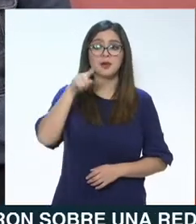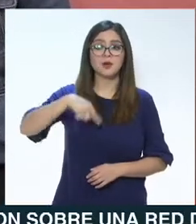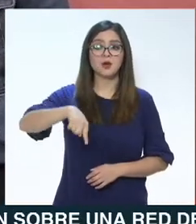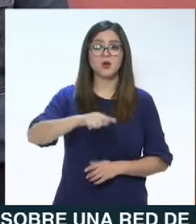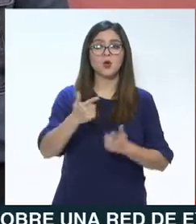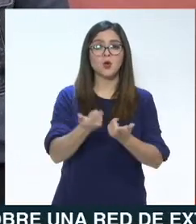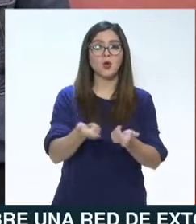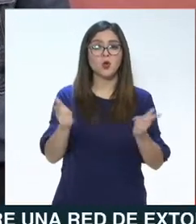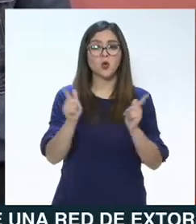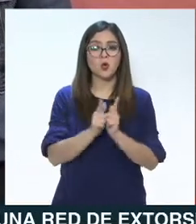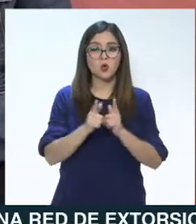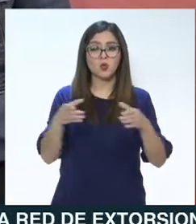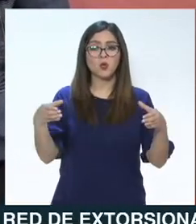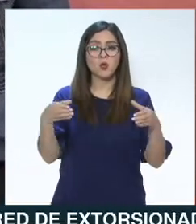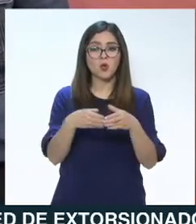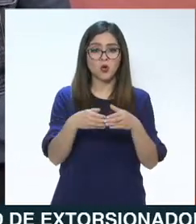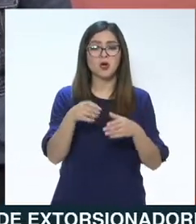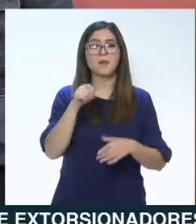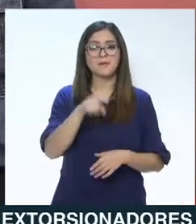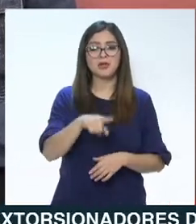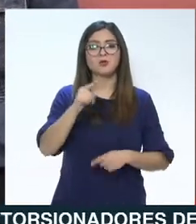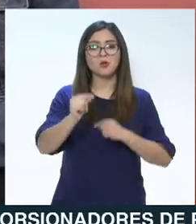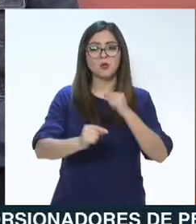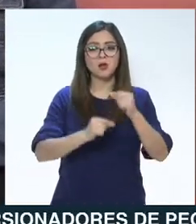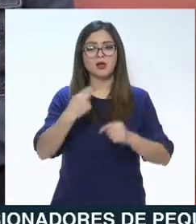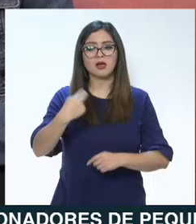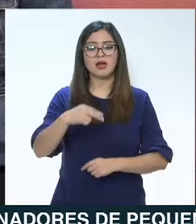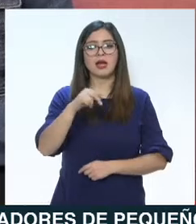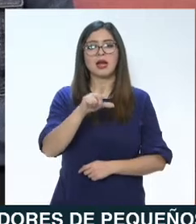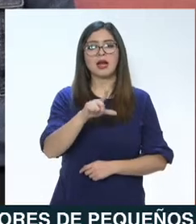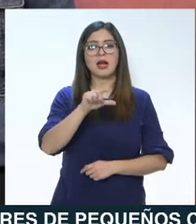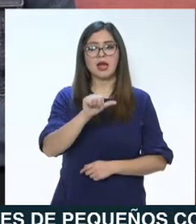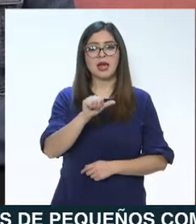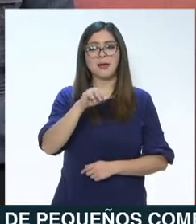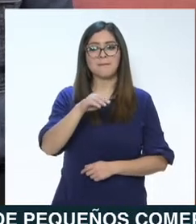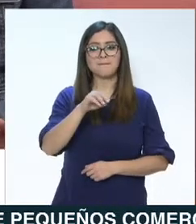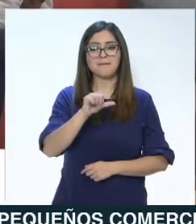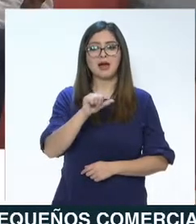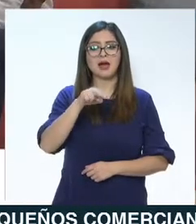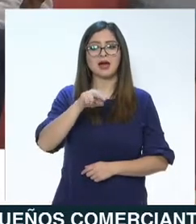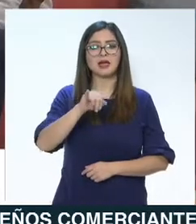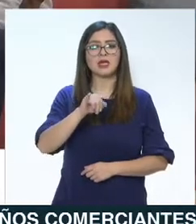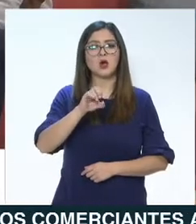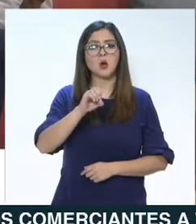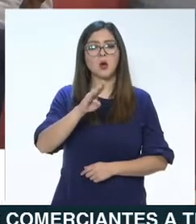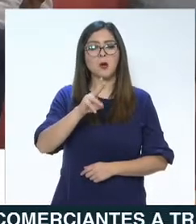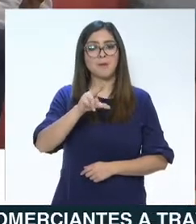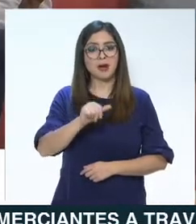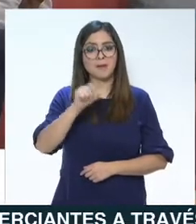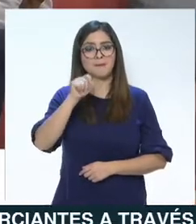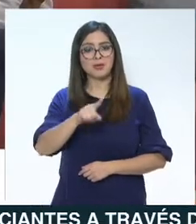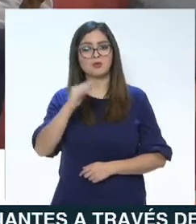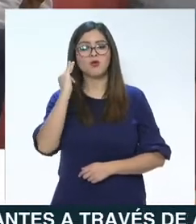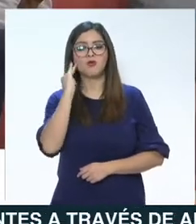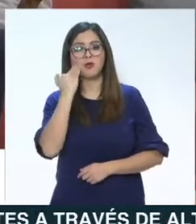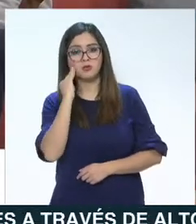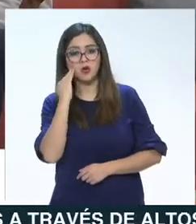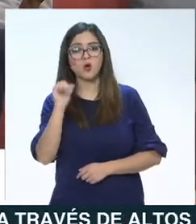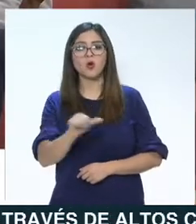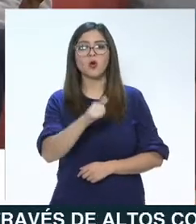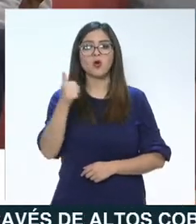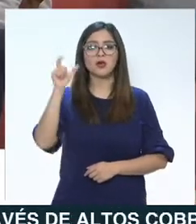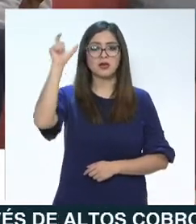grupo, que el colectivo con el que estamos produciendo se llama La Maniobra. Entonces, ese está igual en Facebook como La Maniobra y